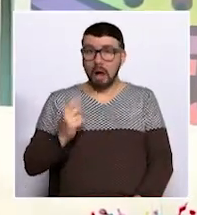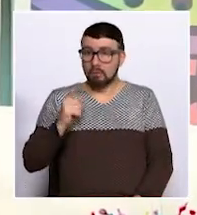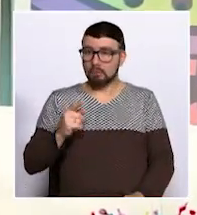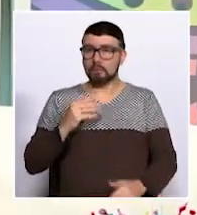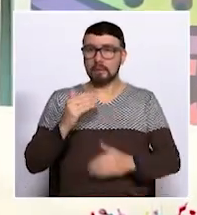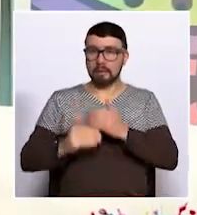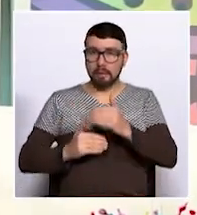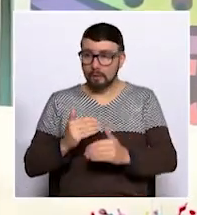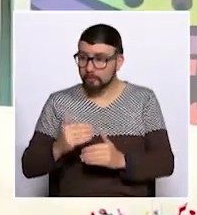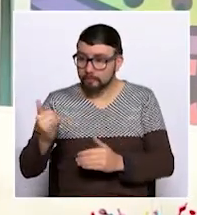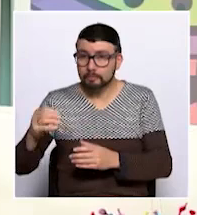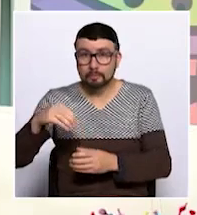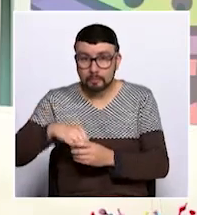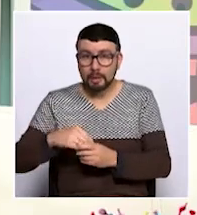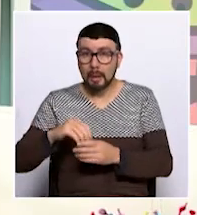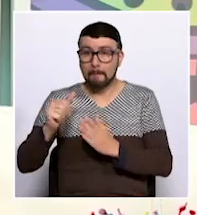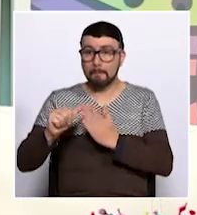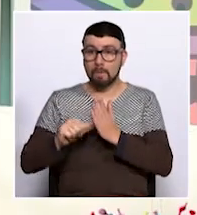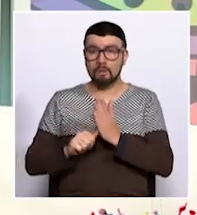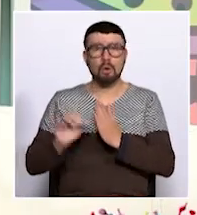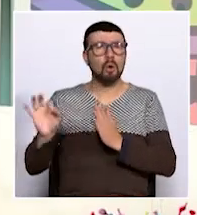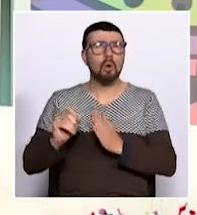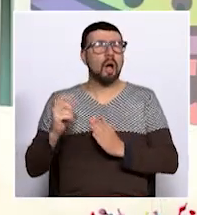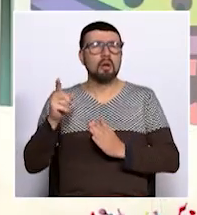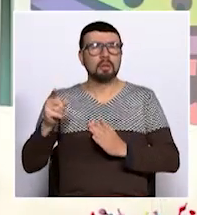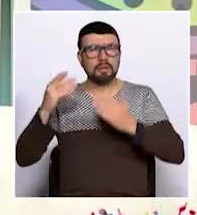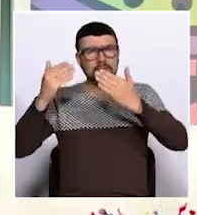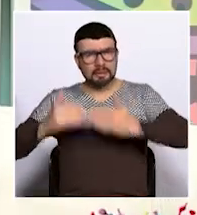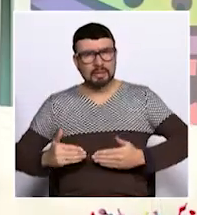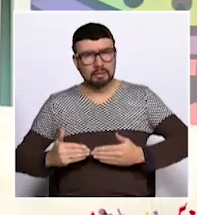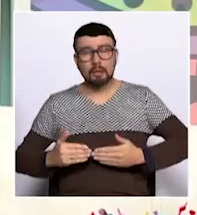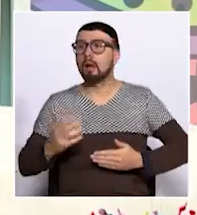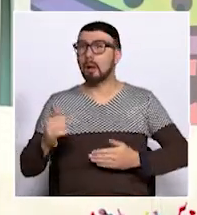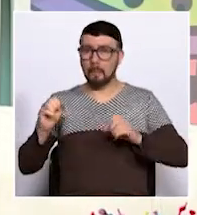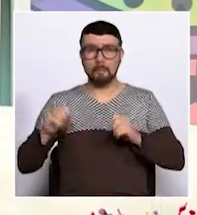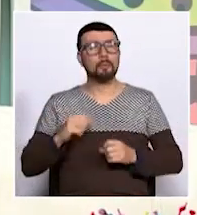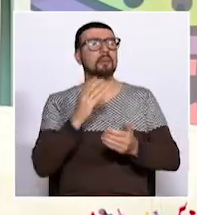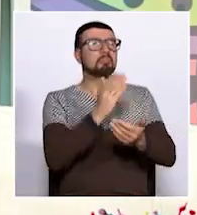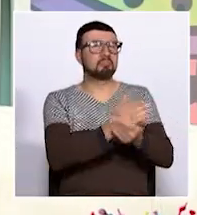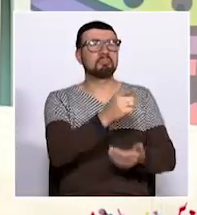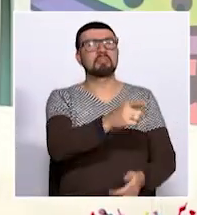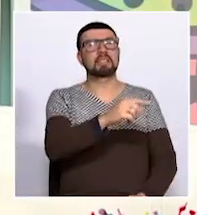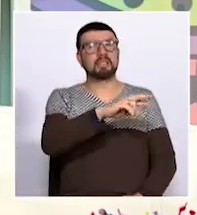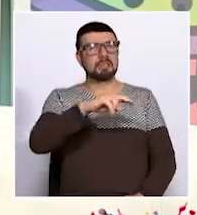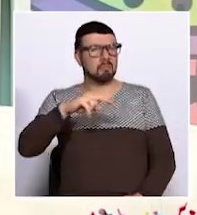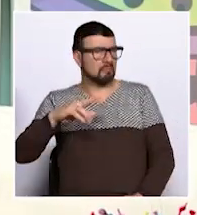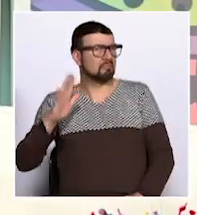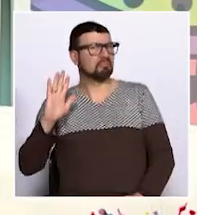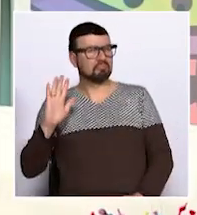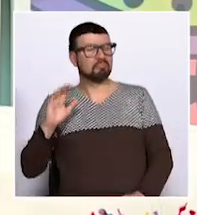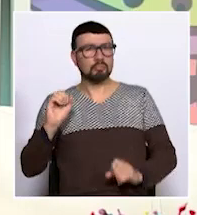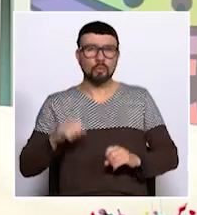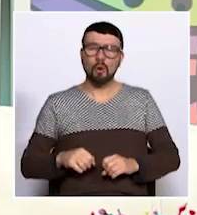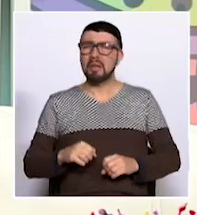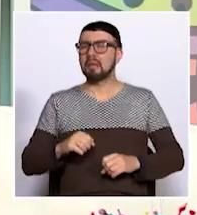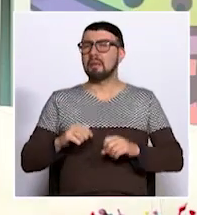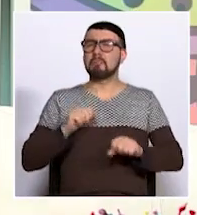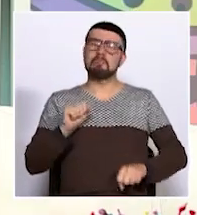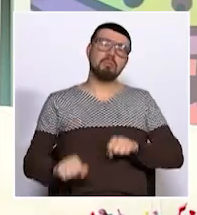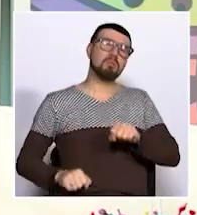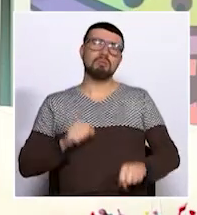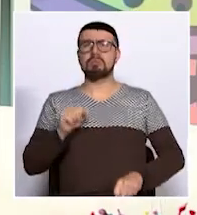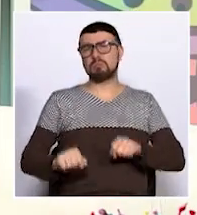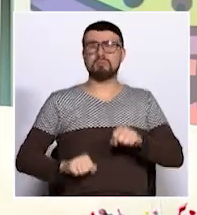el programa, o algún tipo de discapacidad, que lo puedan hacer en las piscinas, en natación, que puedan hacer bicicleta, pero que saquen